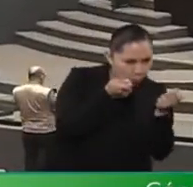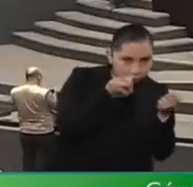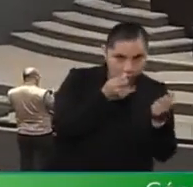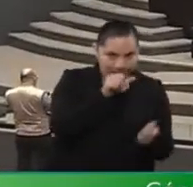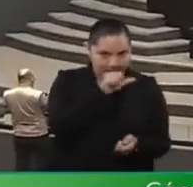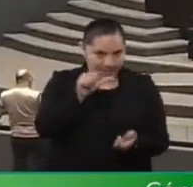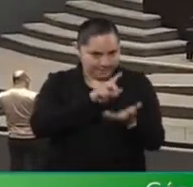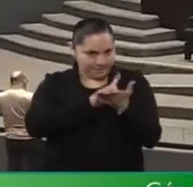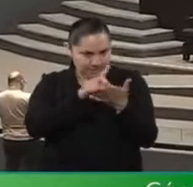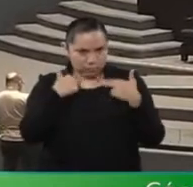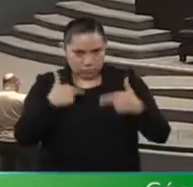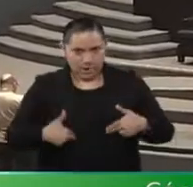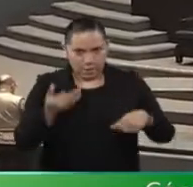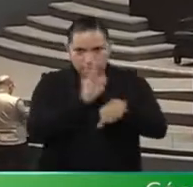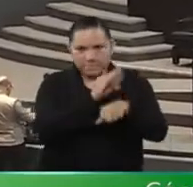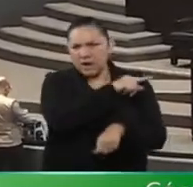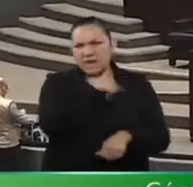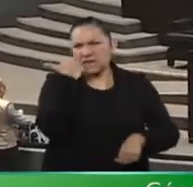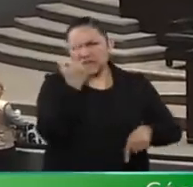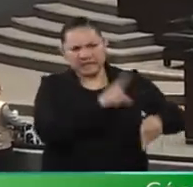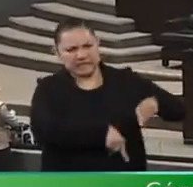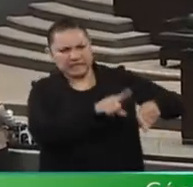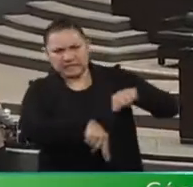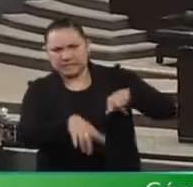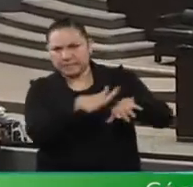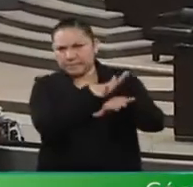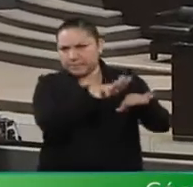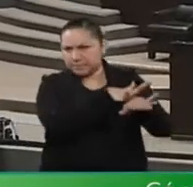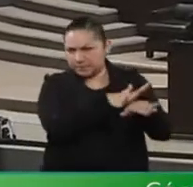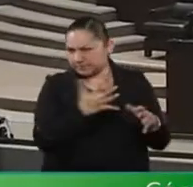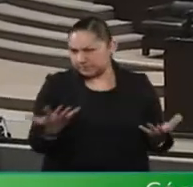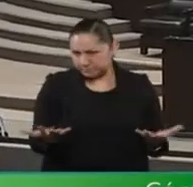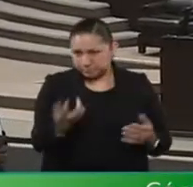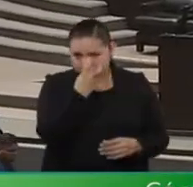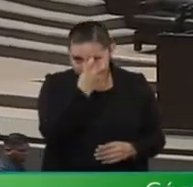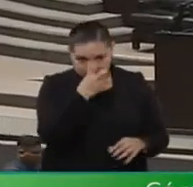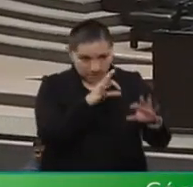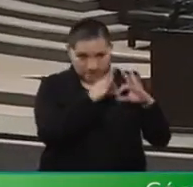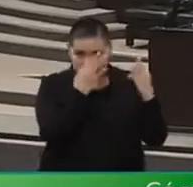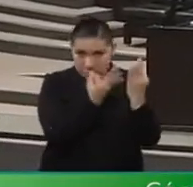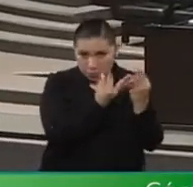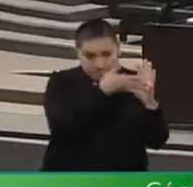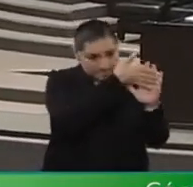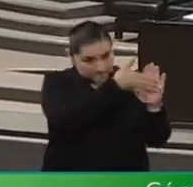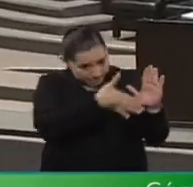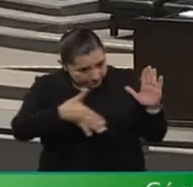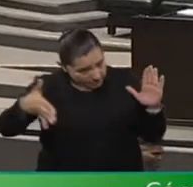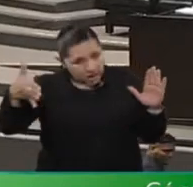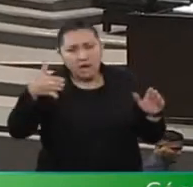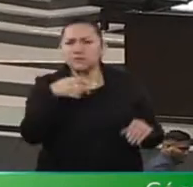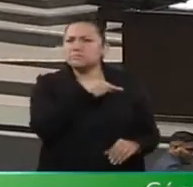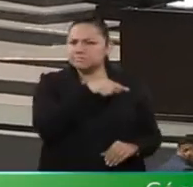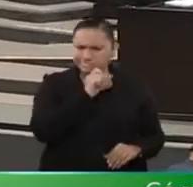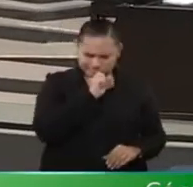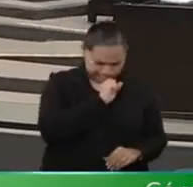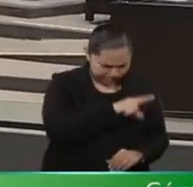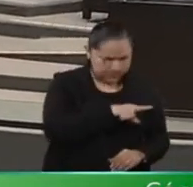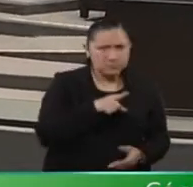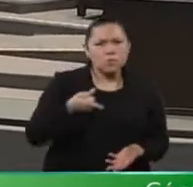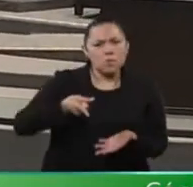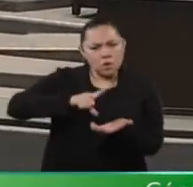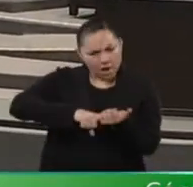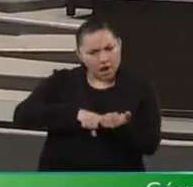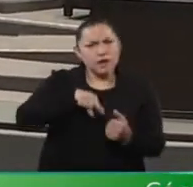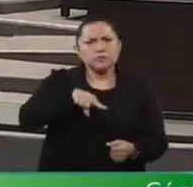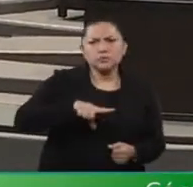humanos. Esta dinámica ha resultado también un sistemático atropello del Estado de Derecho en nuestro país,